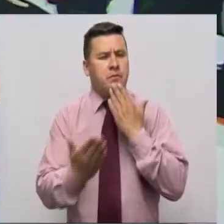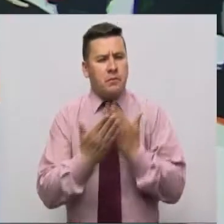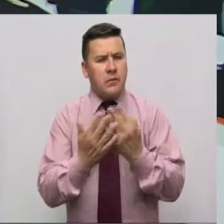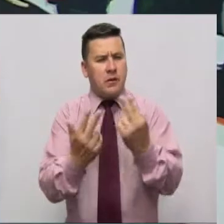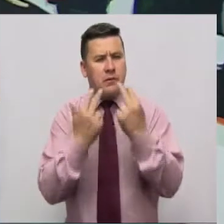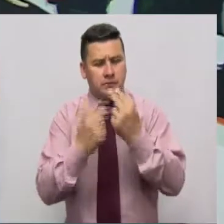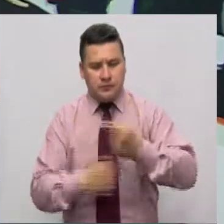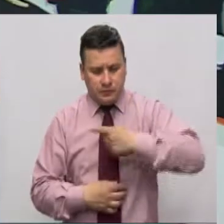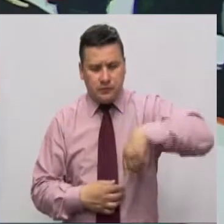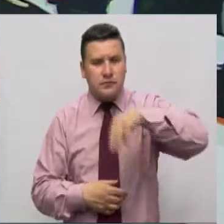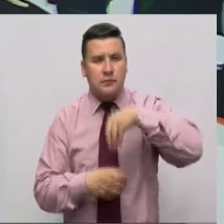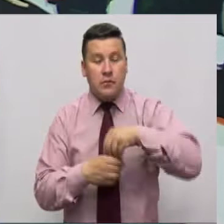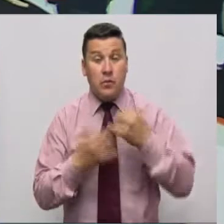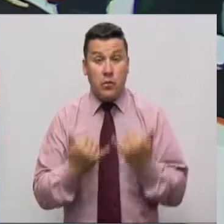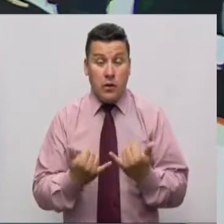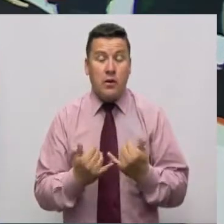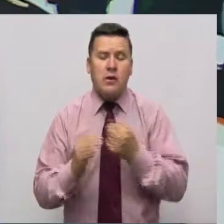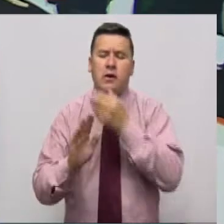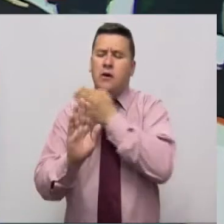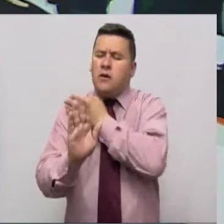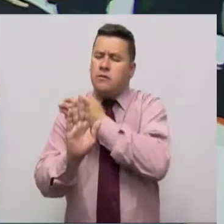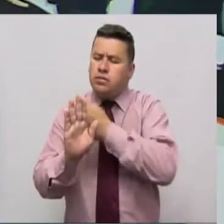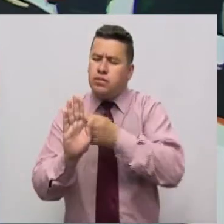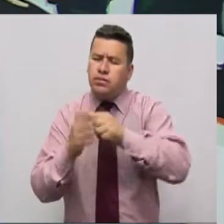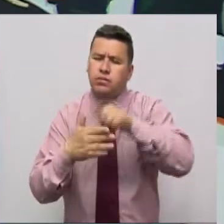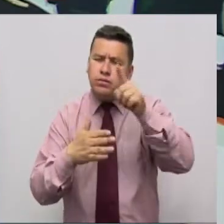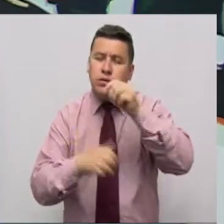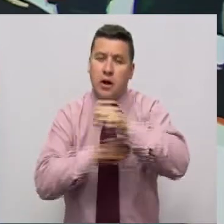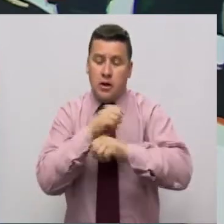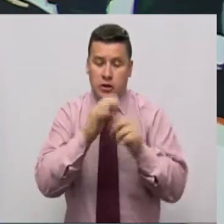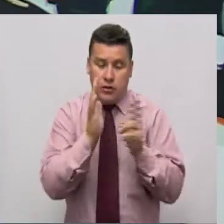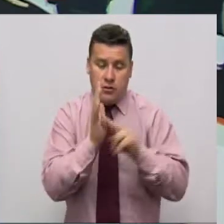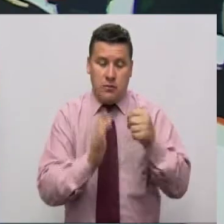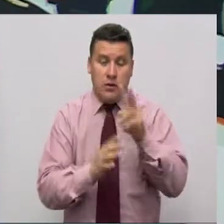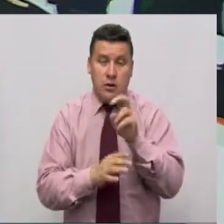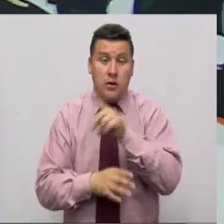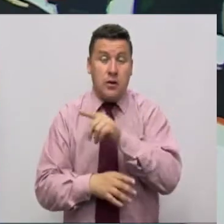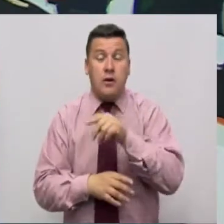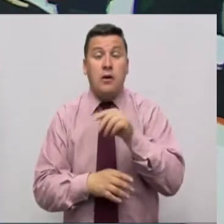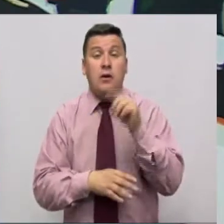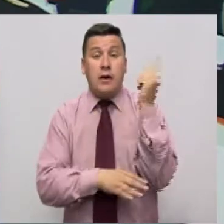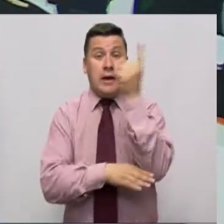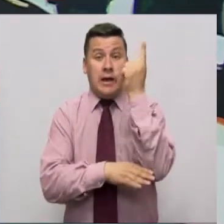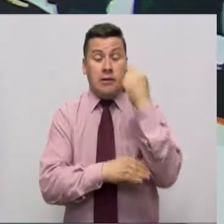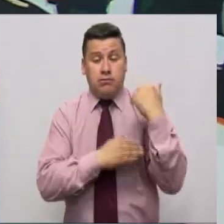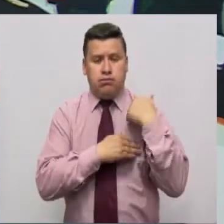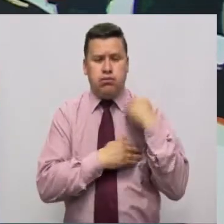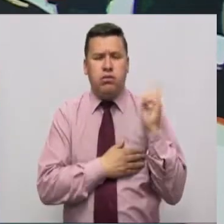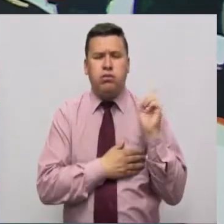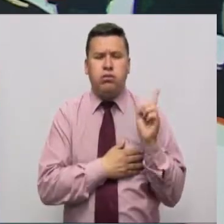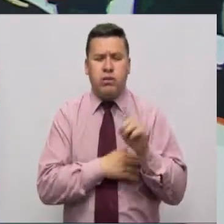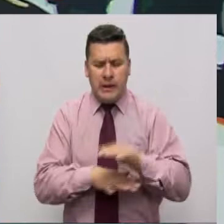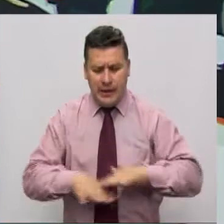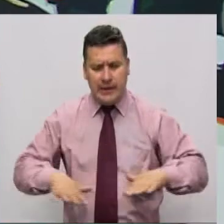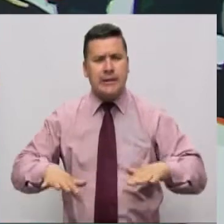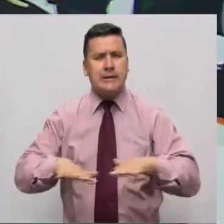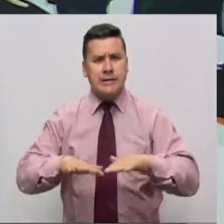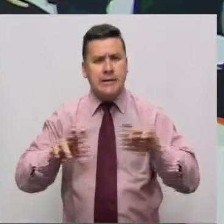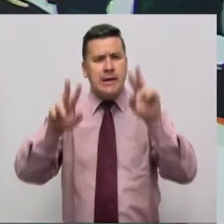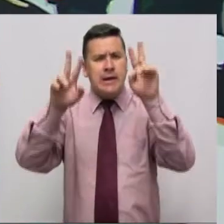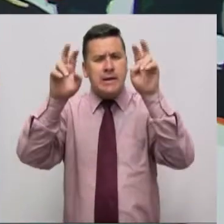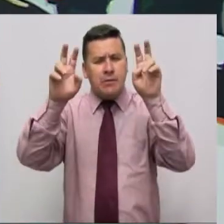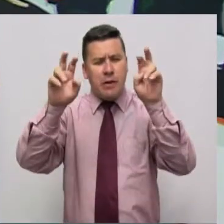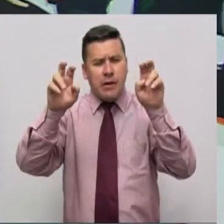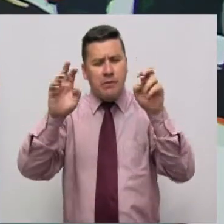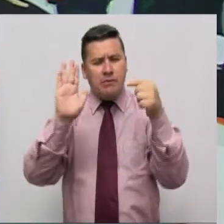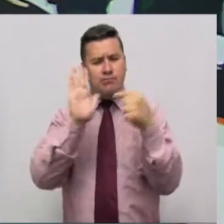Gracias por seguir con nosotros. En este evento de rendición de cuentas 2018, el Contralor Maya Villazón dedicó un espacio a